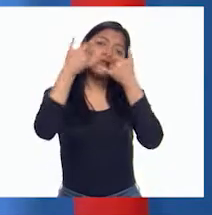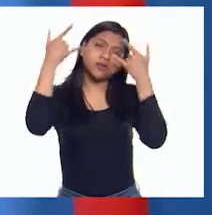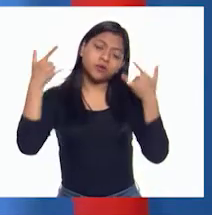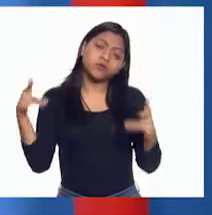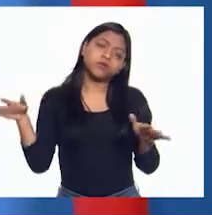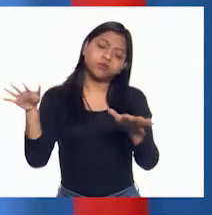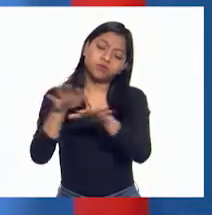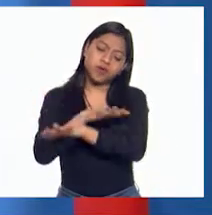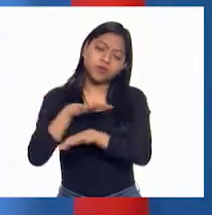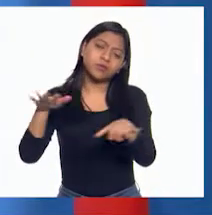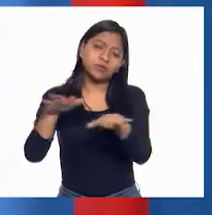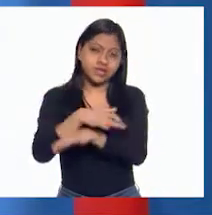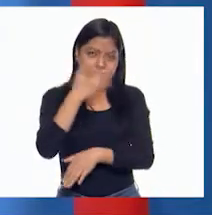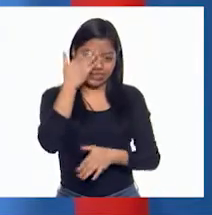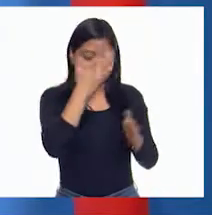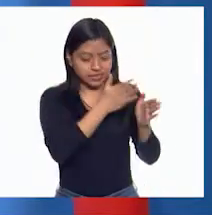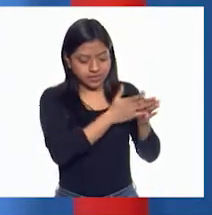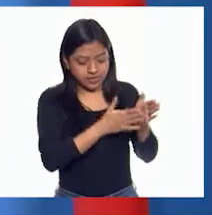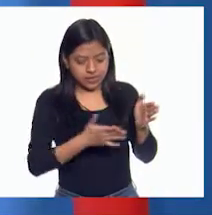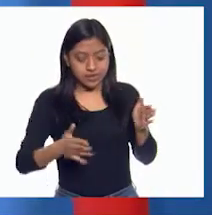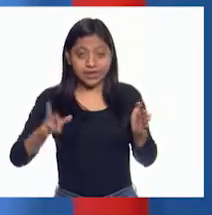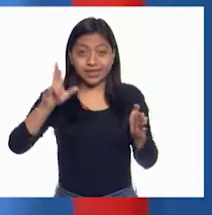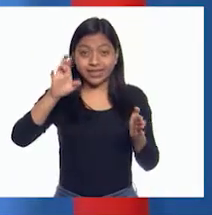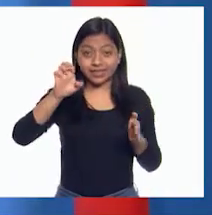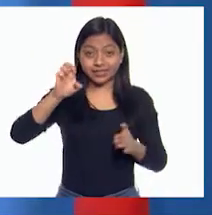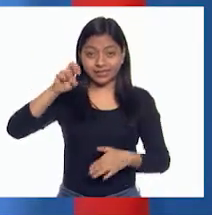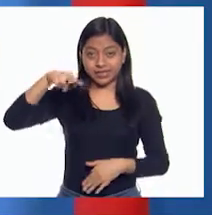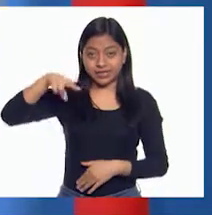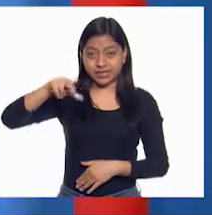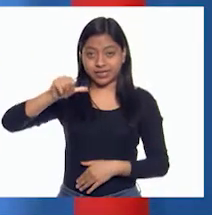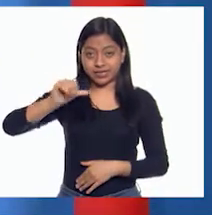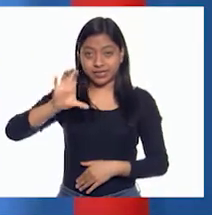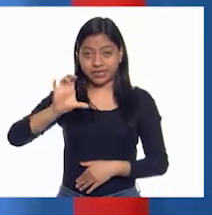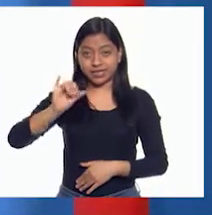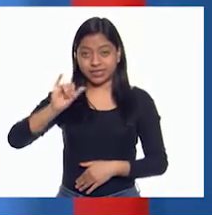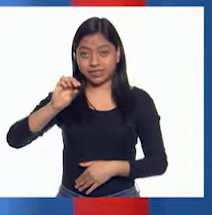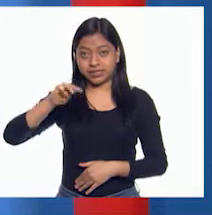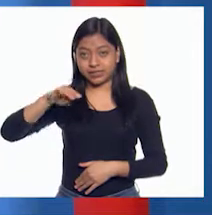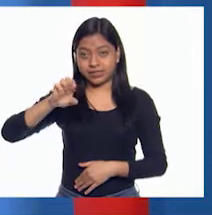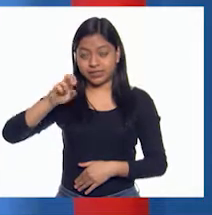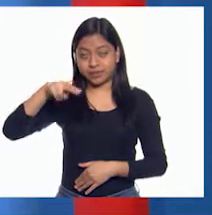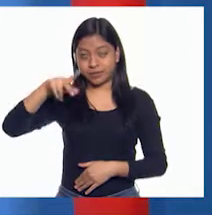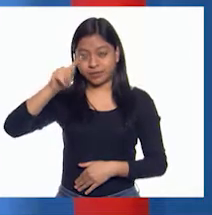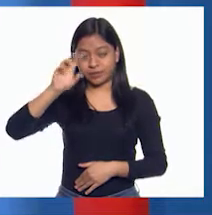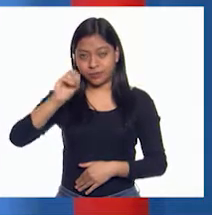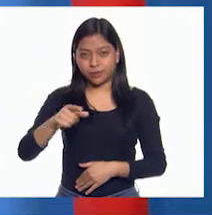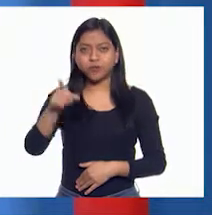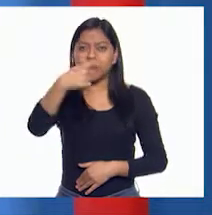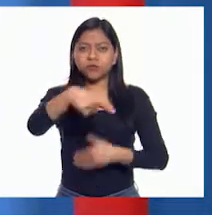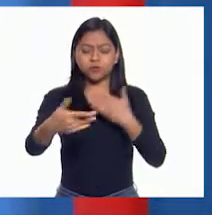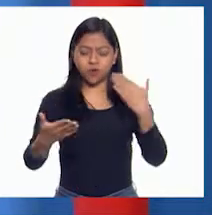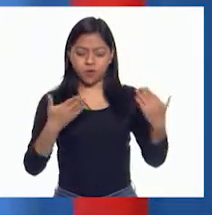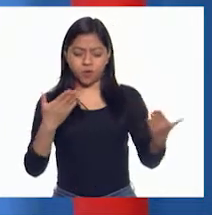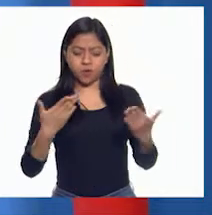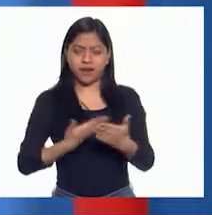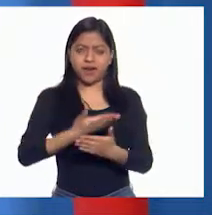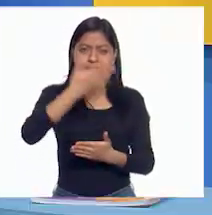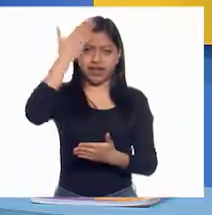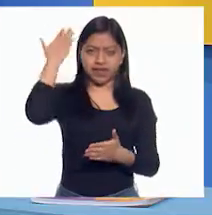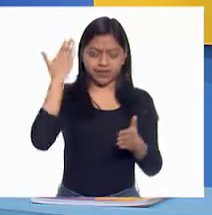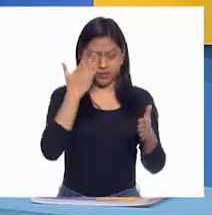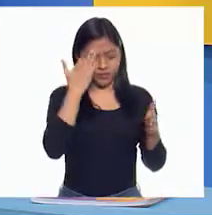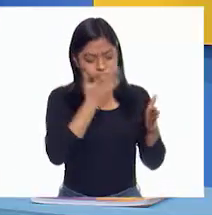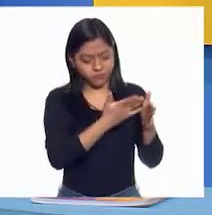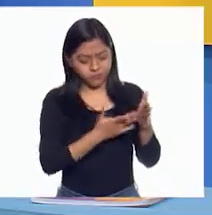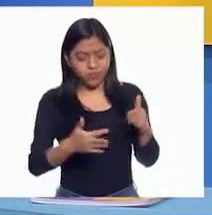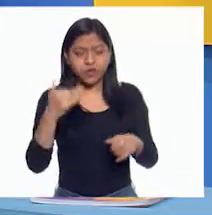el Renacimiento, hemos hecho comparaciones con lo que había antes, es decir, con lo que ocurrió durante la Edad Media.